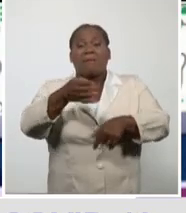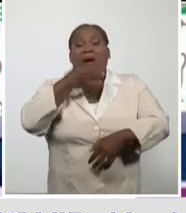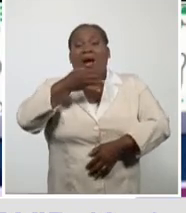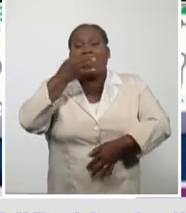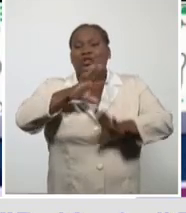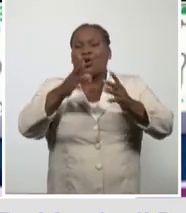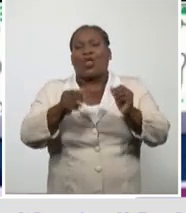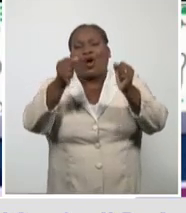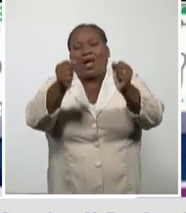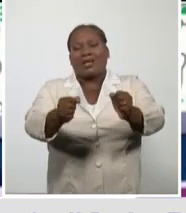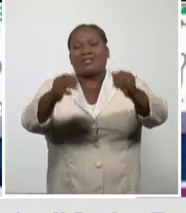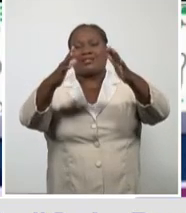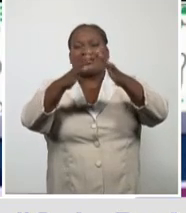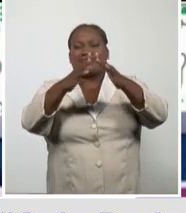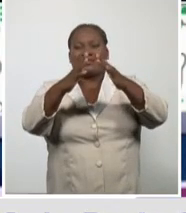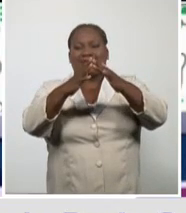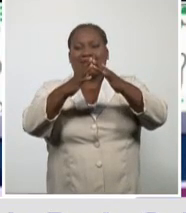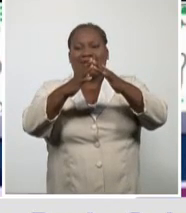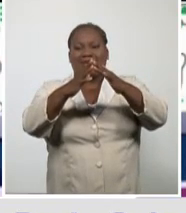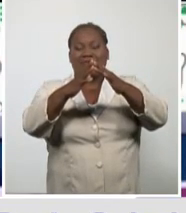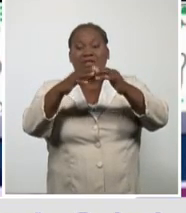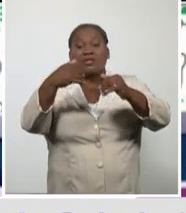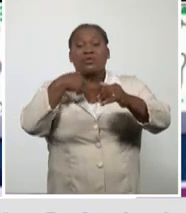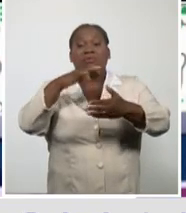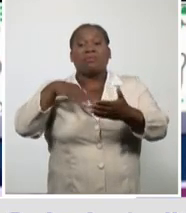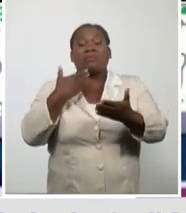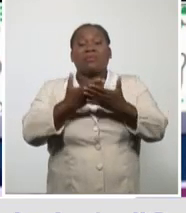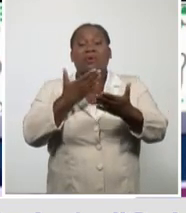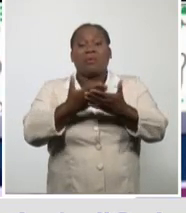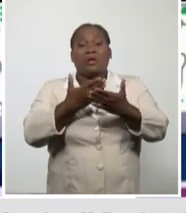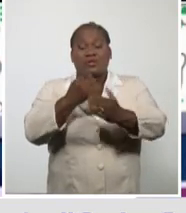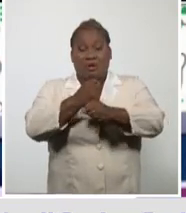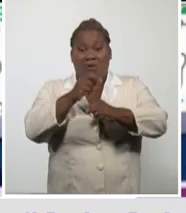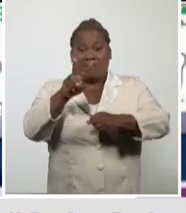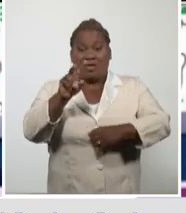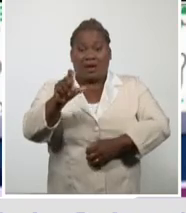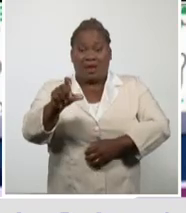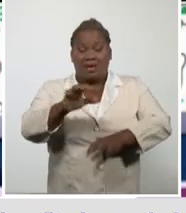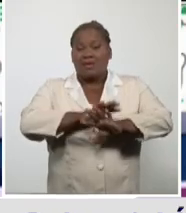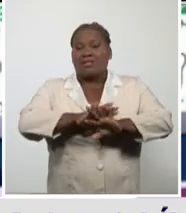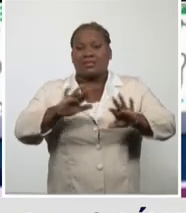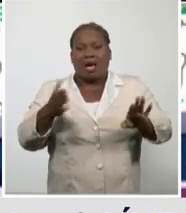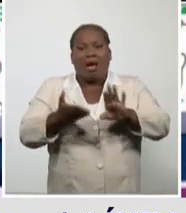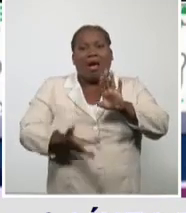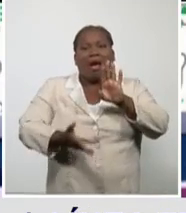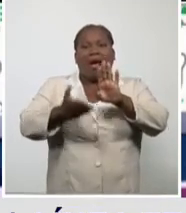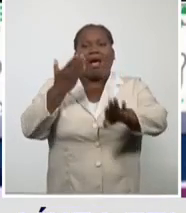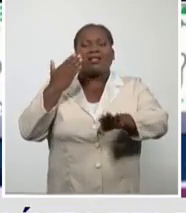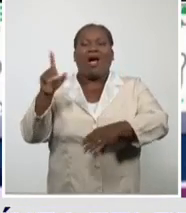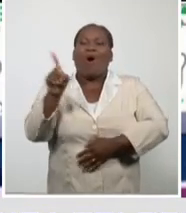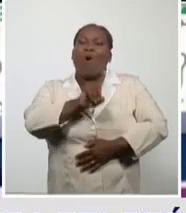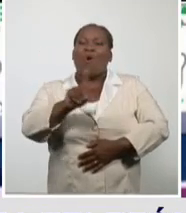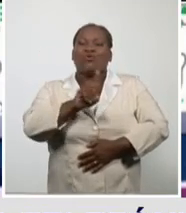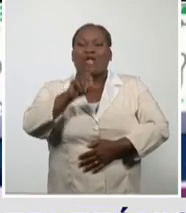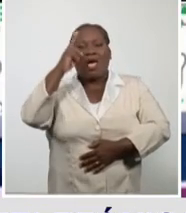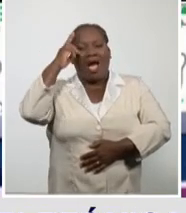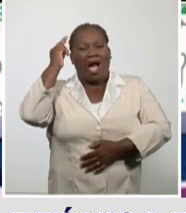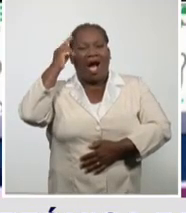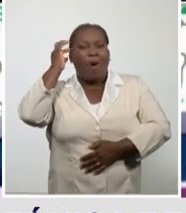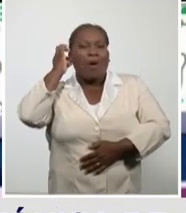permanecer en casa. Les había propuesto el trabajo de Villa Clara, y es que ya fueron dados de alta 11 abuelos recuperados de